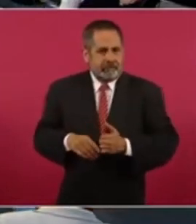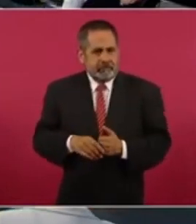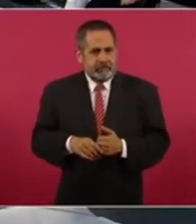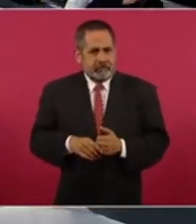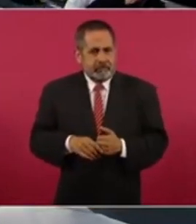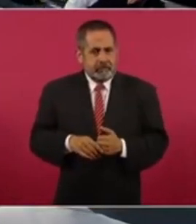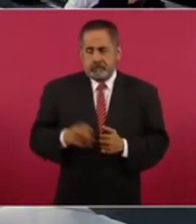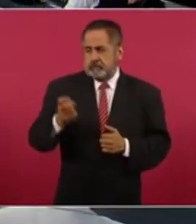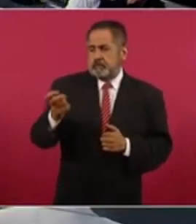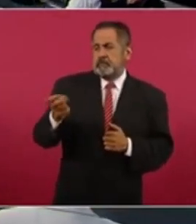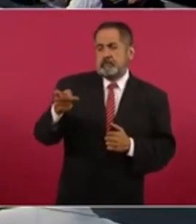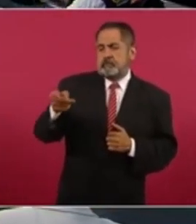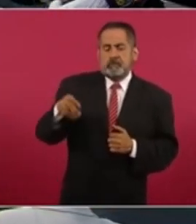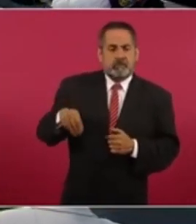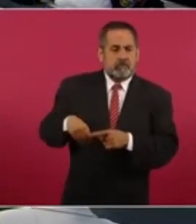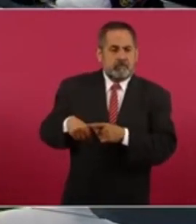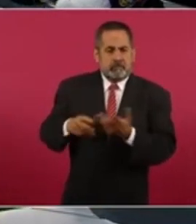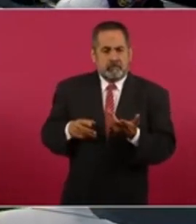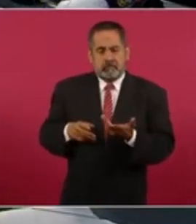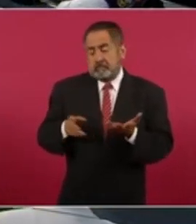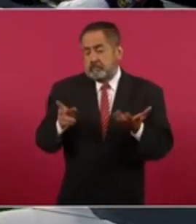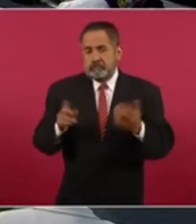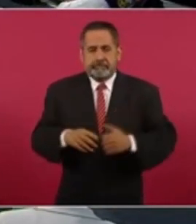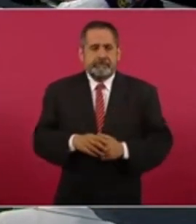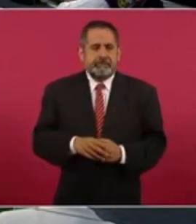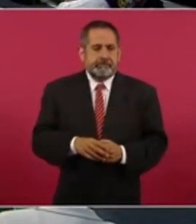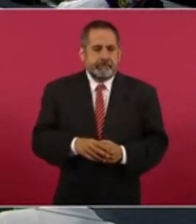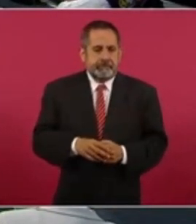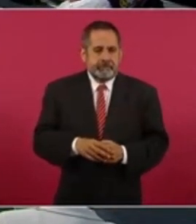y por eso es pobre